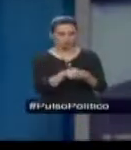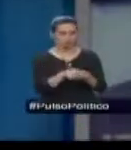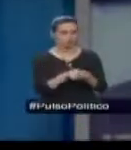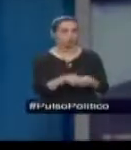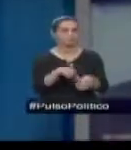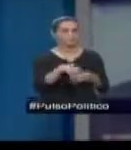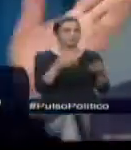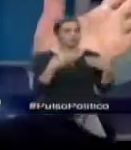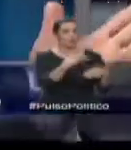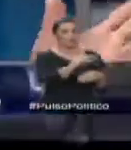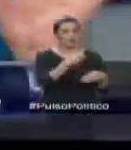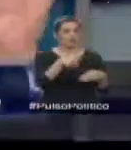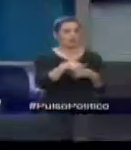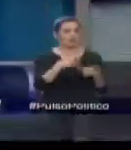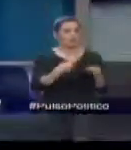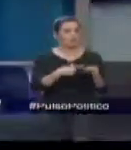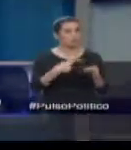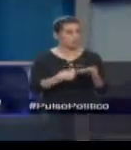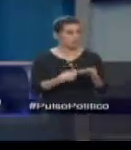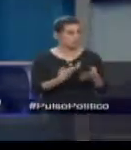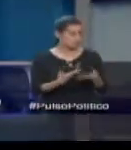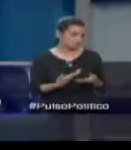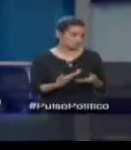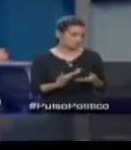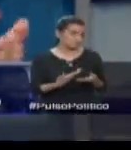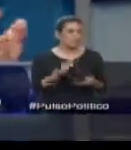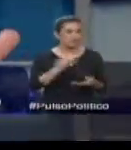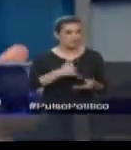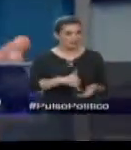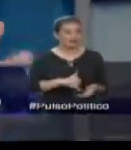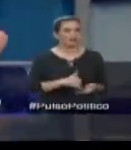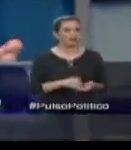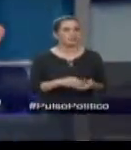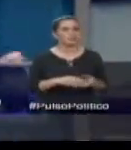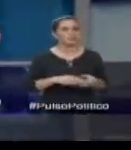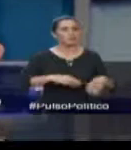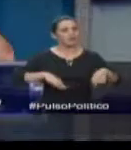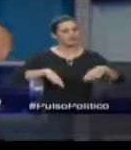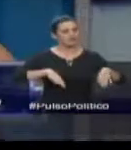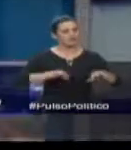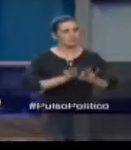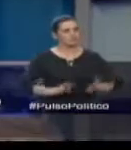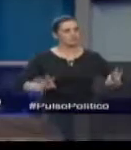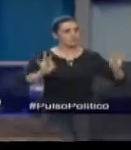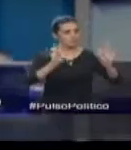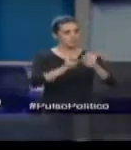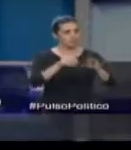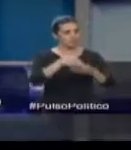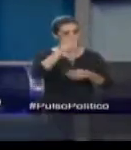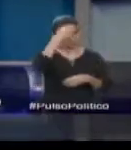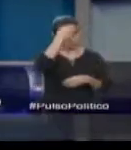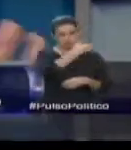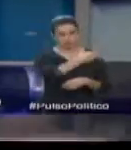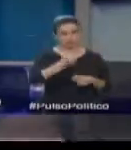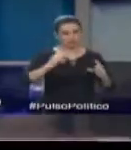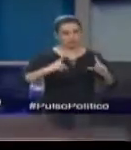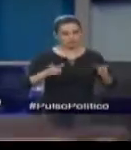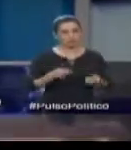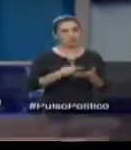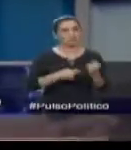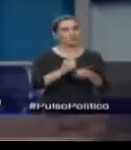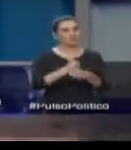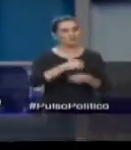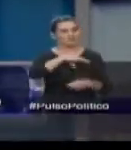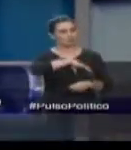guayaquil y en quito para mencionar dos ciudades hay actividades importantes tanto en la educación como en la salud que la ejercen los